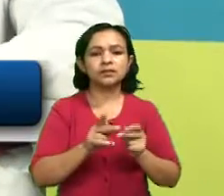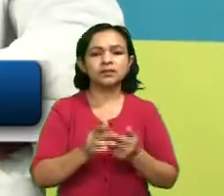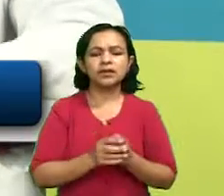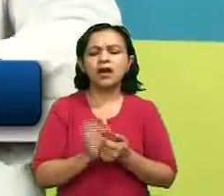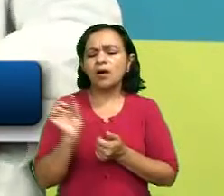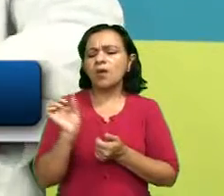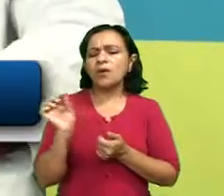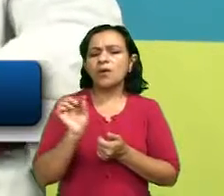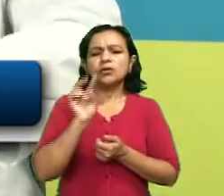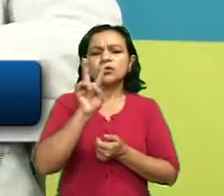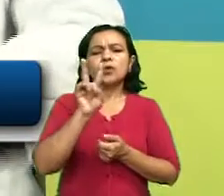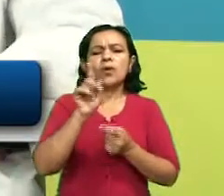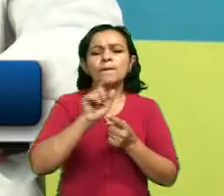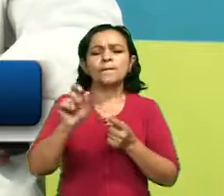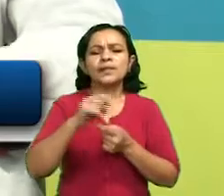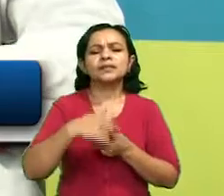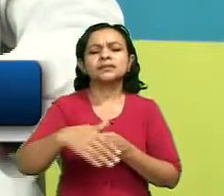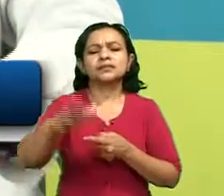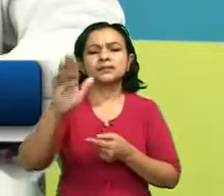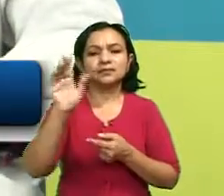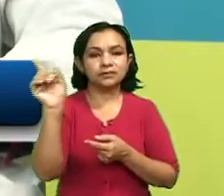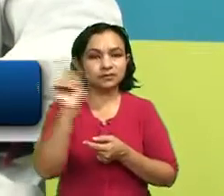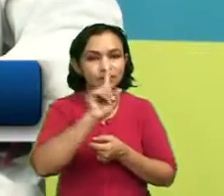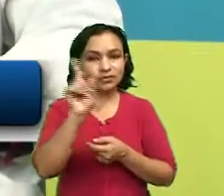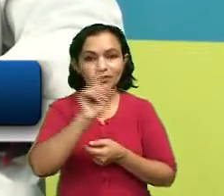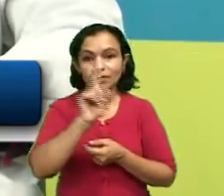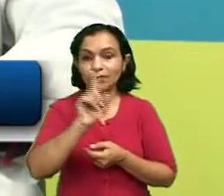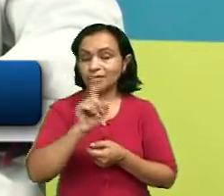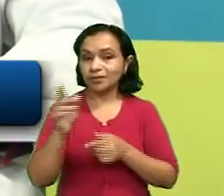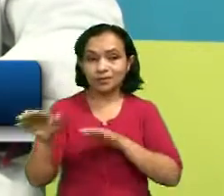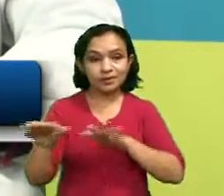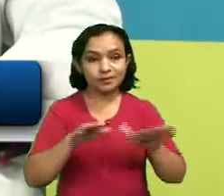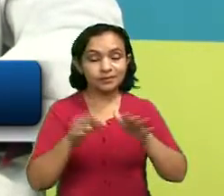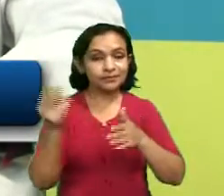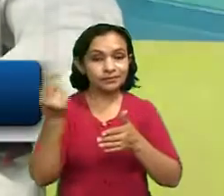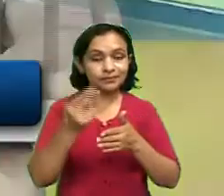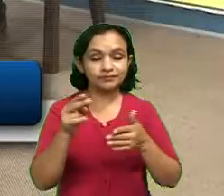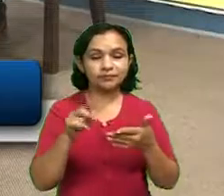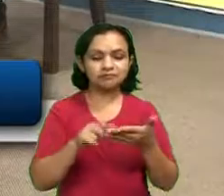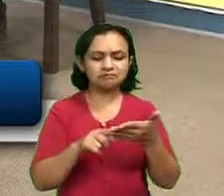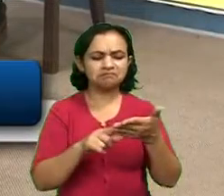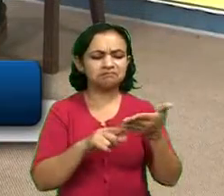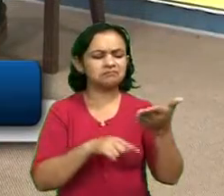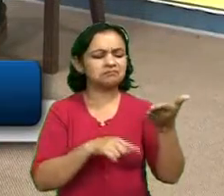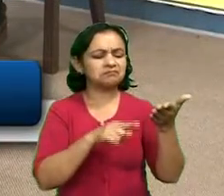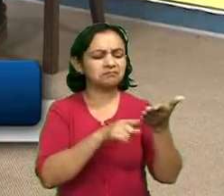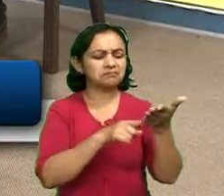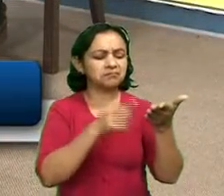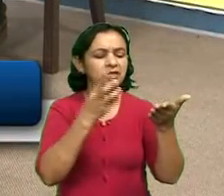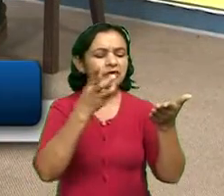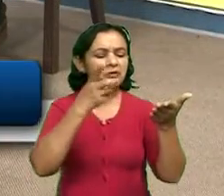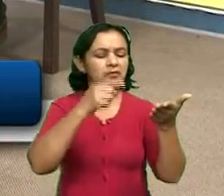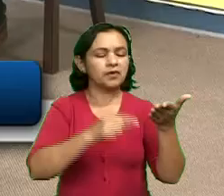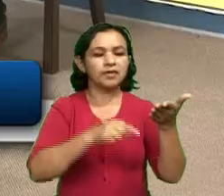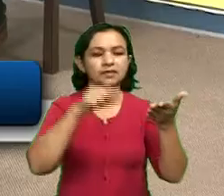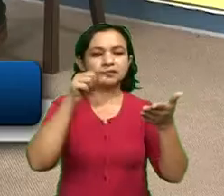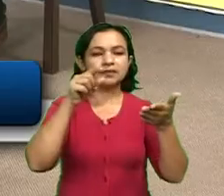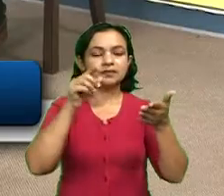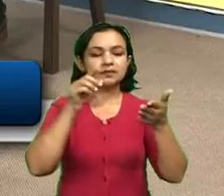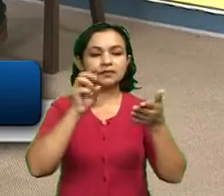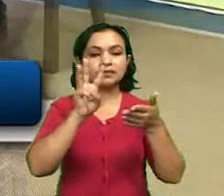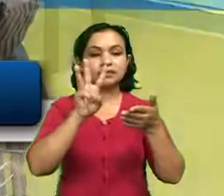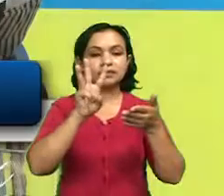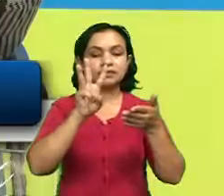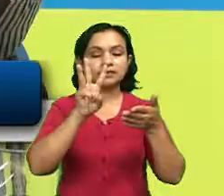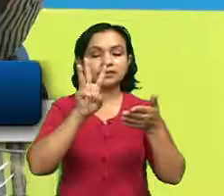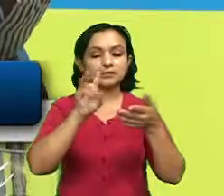acaba de vencer, tengo 2 meses, 1 mes más, pero no es recomendable. Ajá, hay personas que dicen eso, que quizás tiene